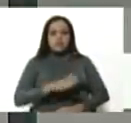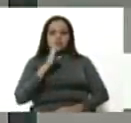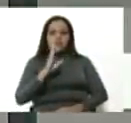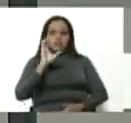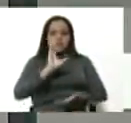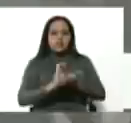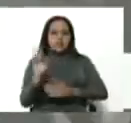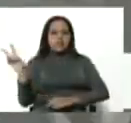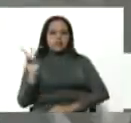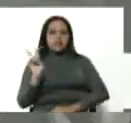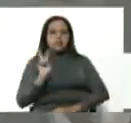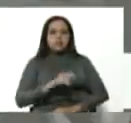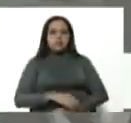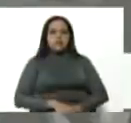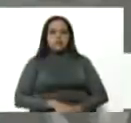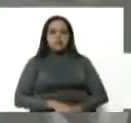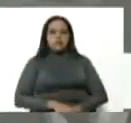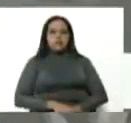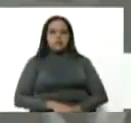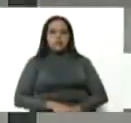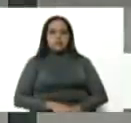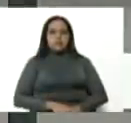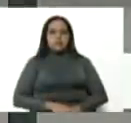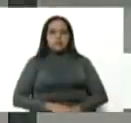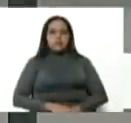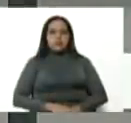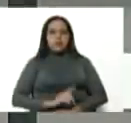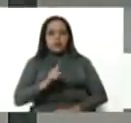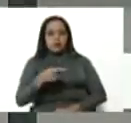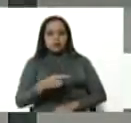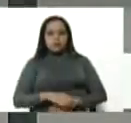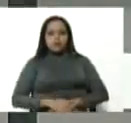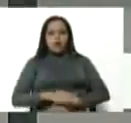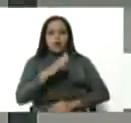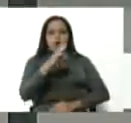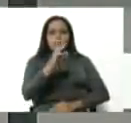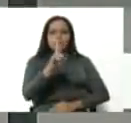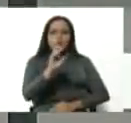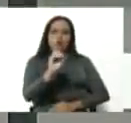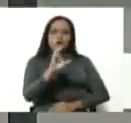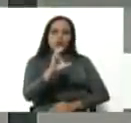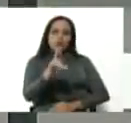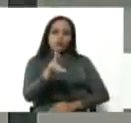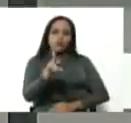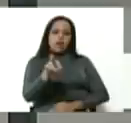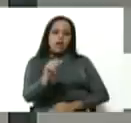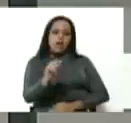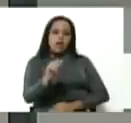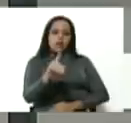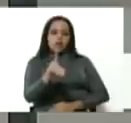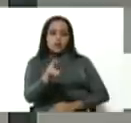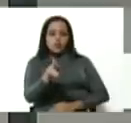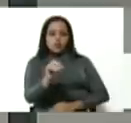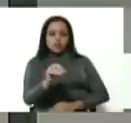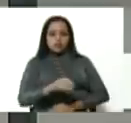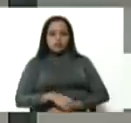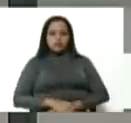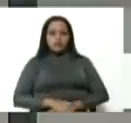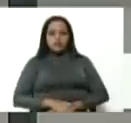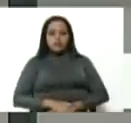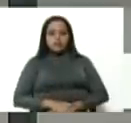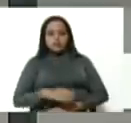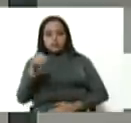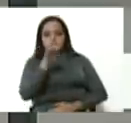Venezuela, Zobaíl Hernández, y el procurador general de la República, Reinaldo Muñoz. Todos